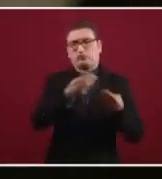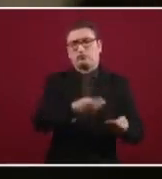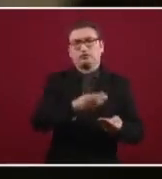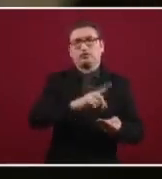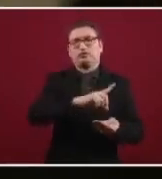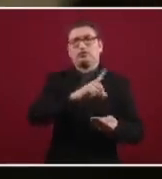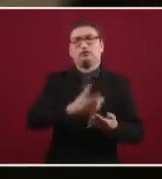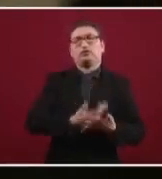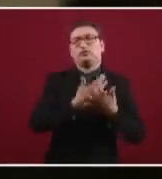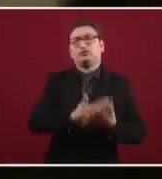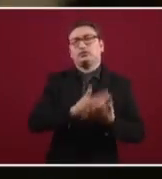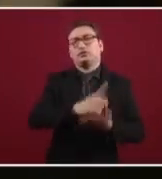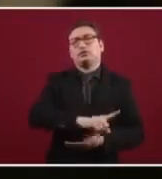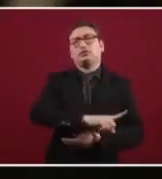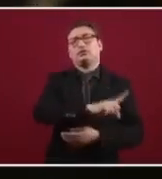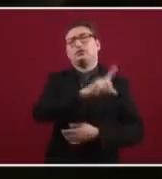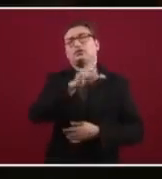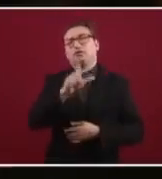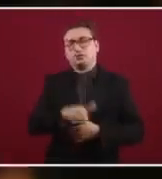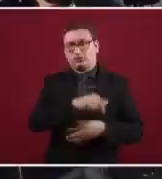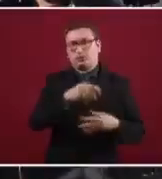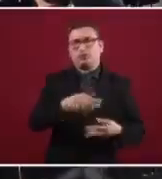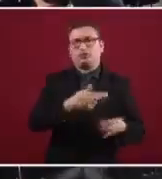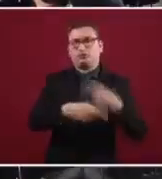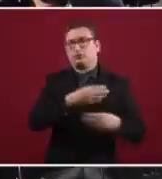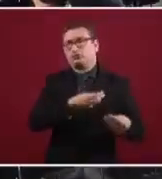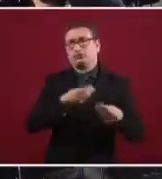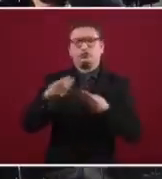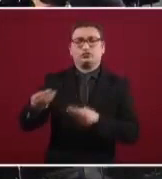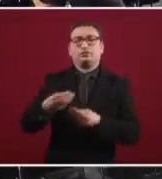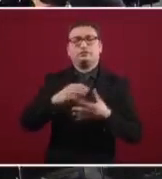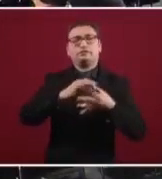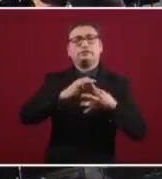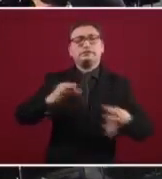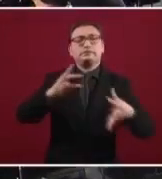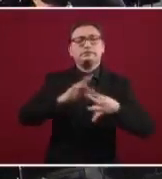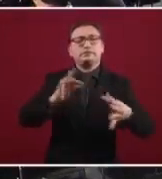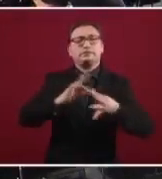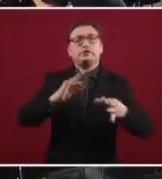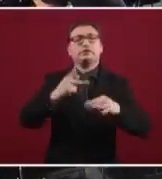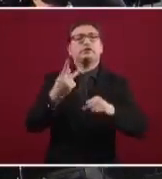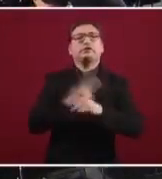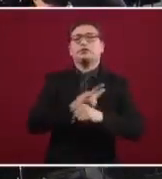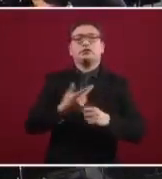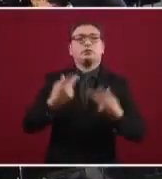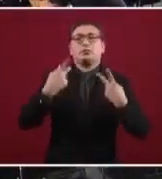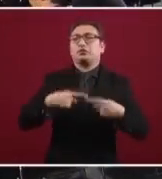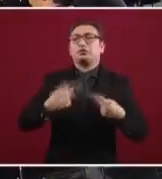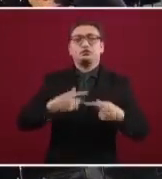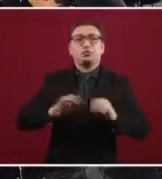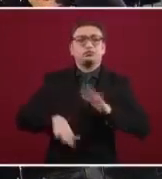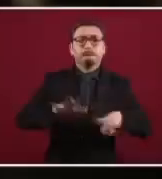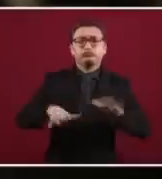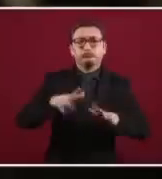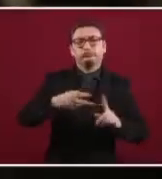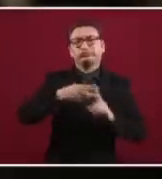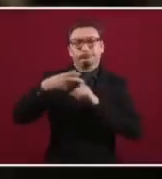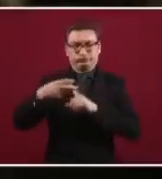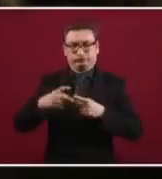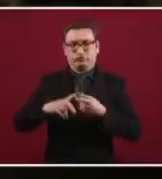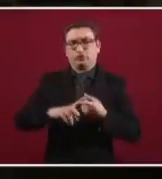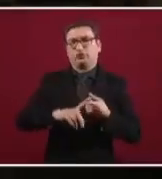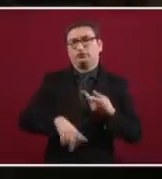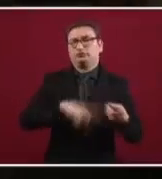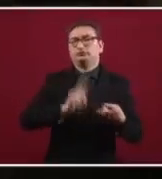lo devuelva con la explicación de qué pasó con los seres queridos desaparecidos. También le pide